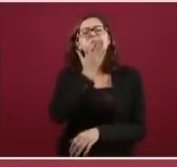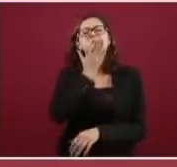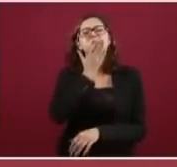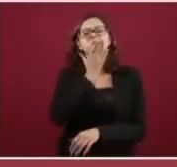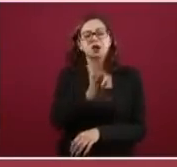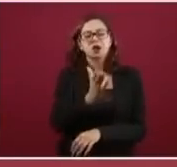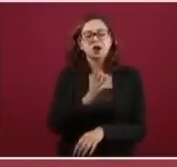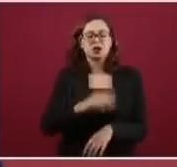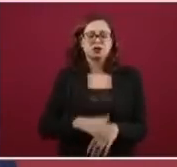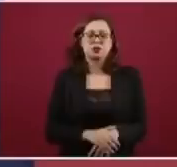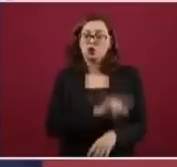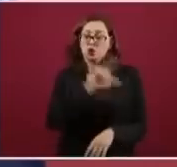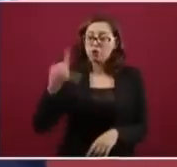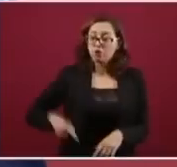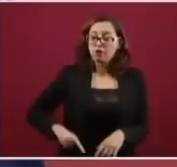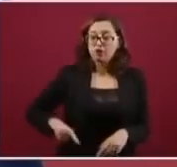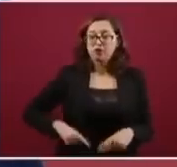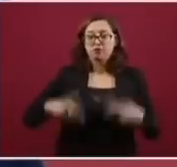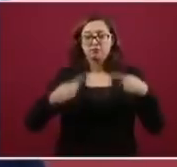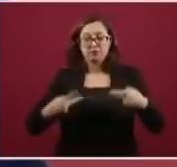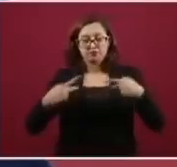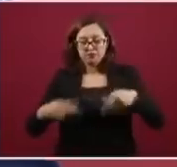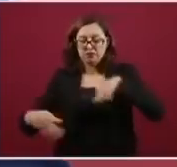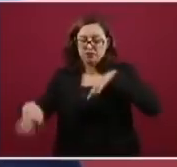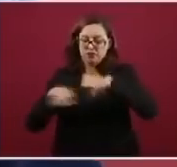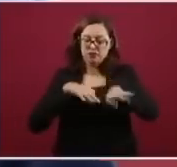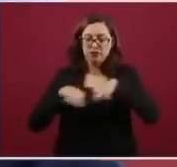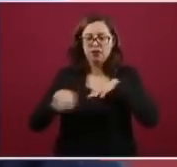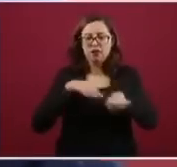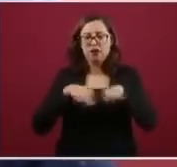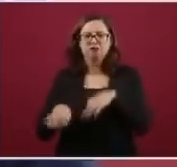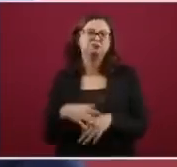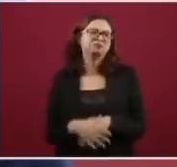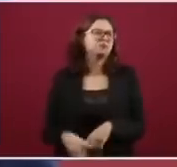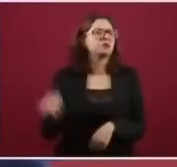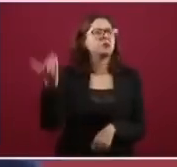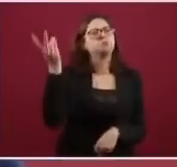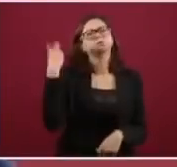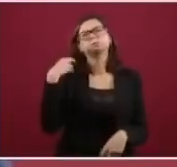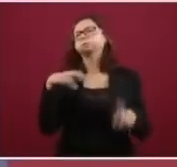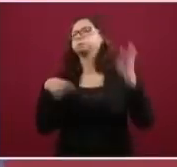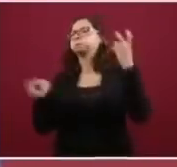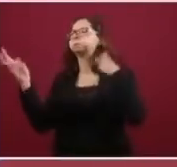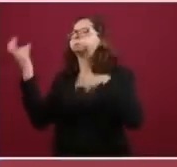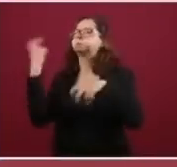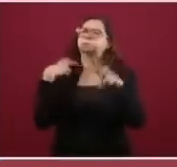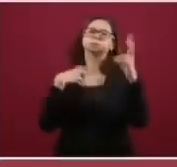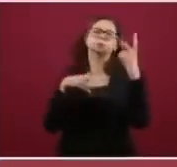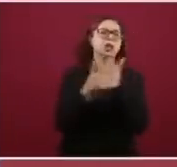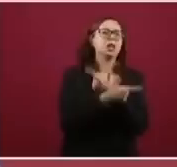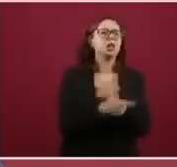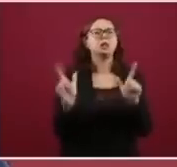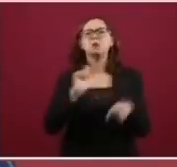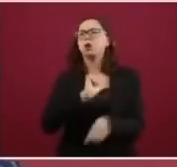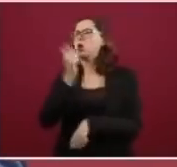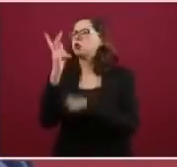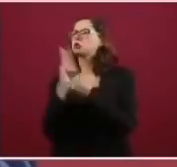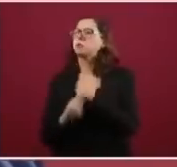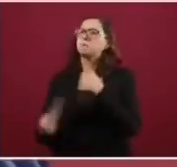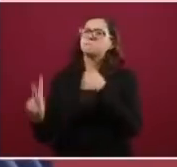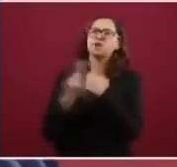públicos no viajan sin ton ni son al extranjero